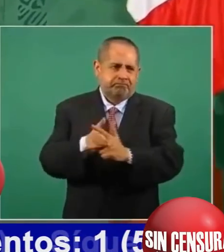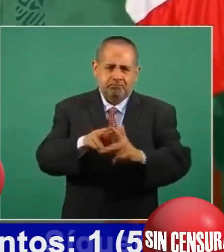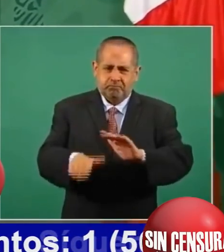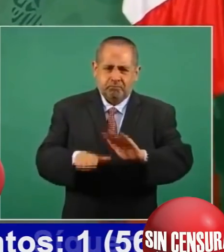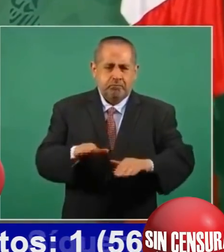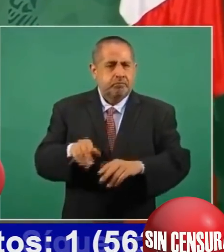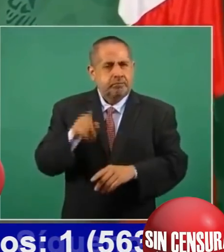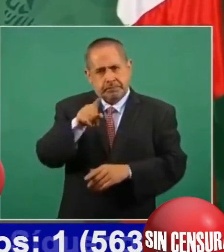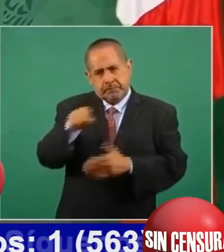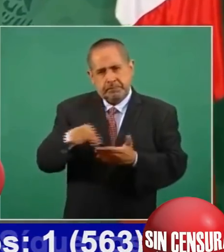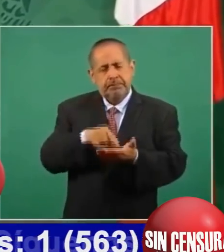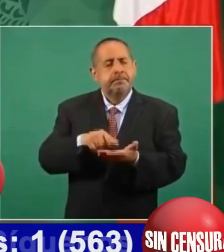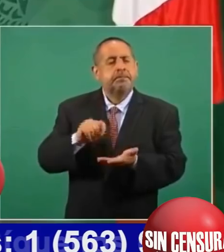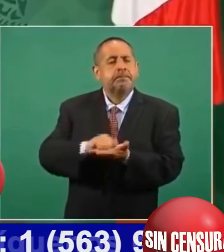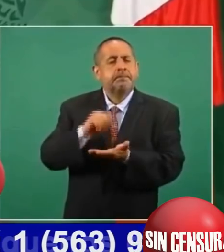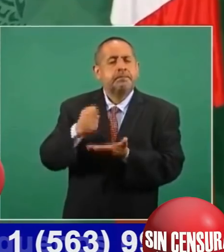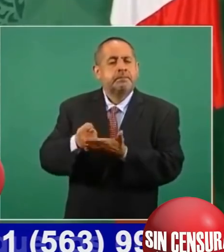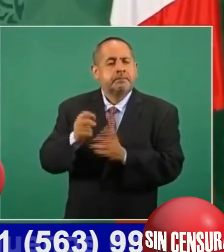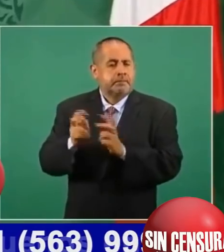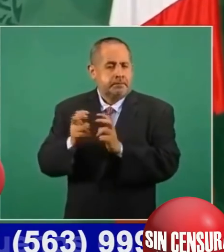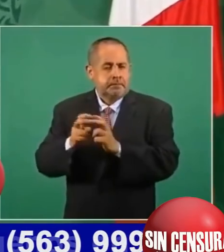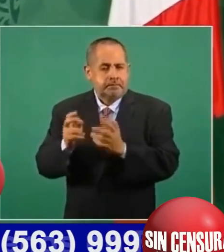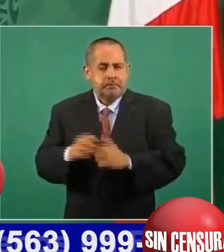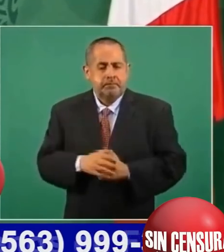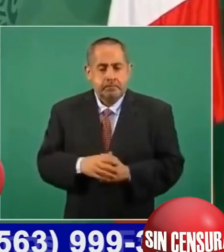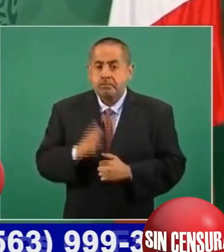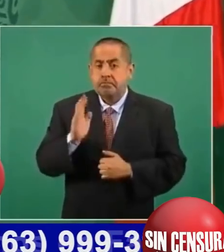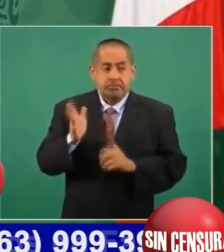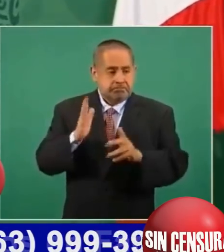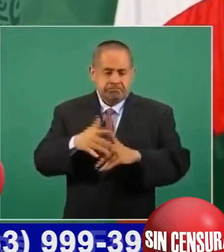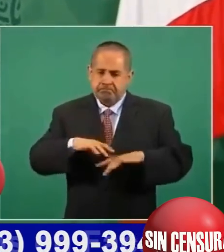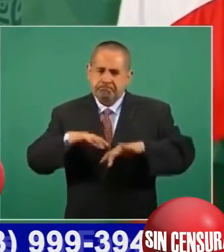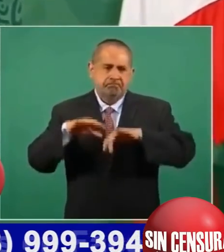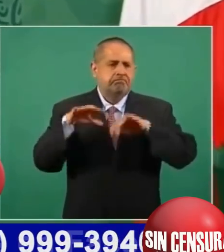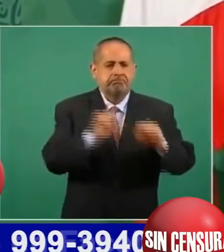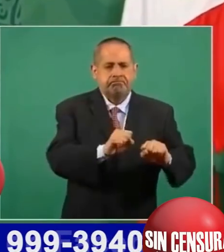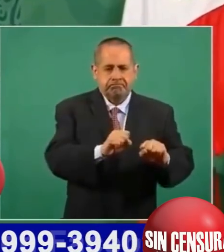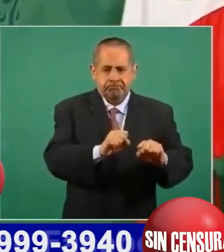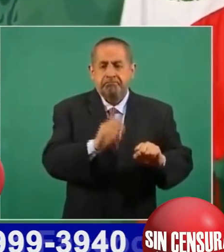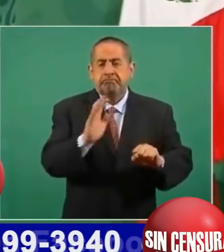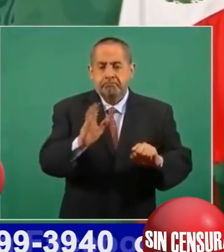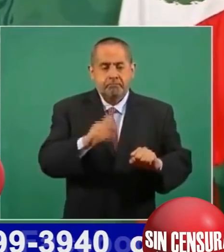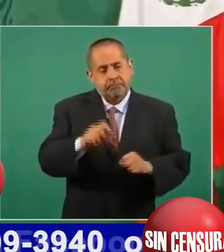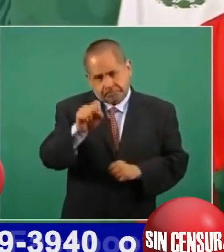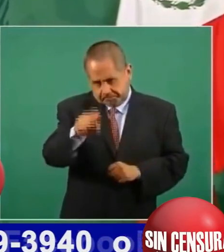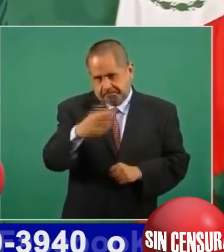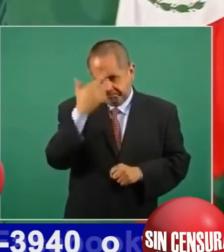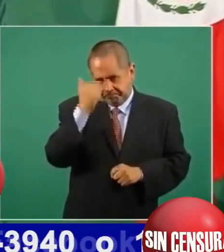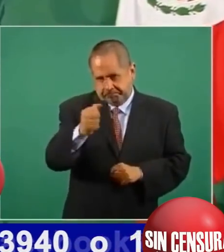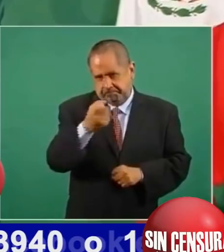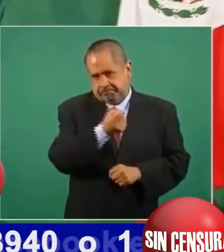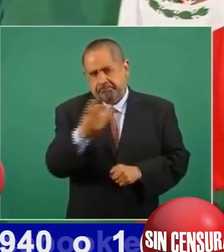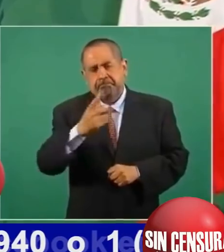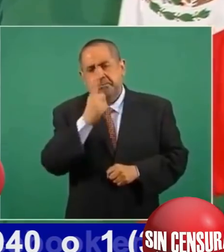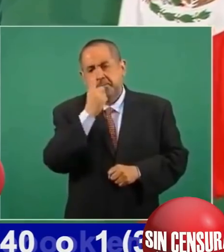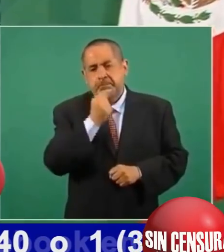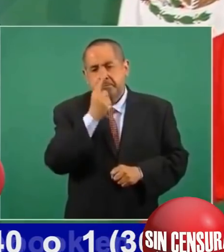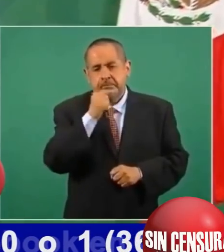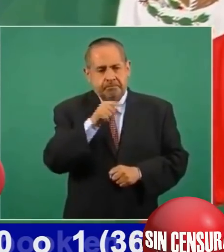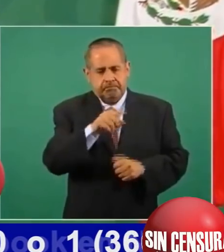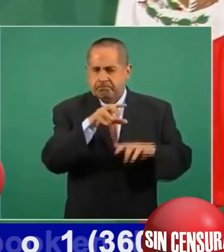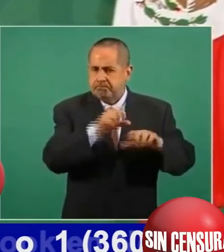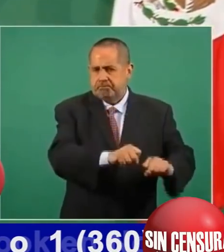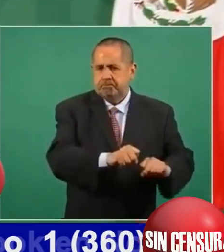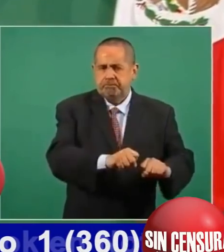en Tamaulipas. Ya hay detenidos, en efecto, policías del